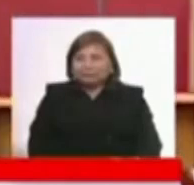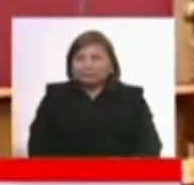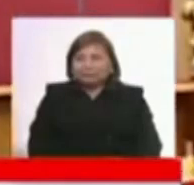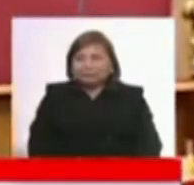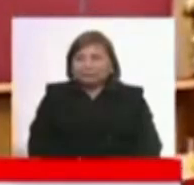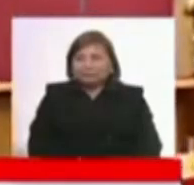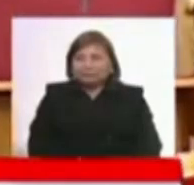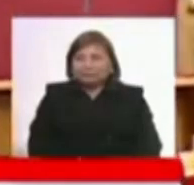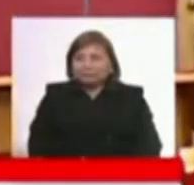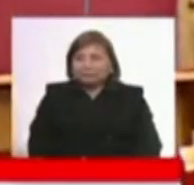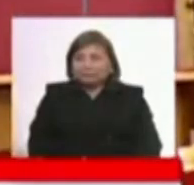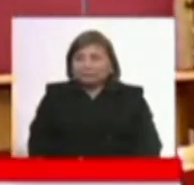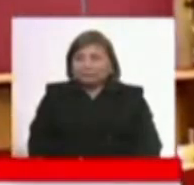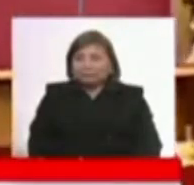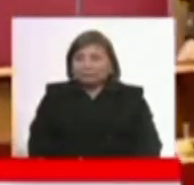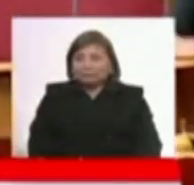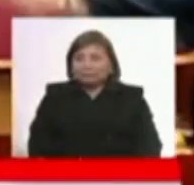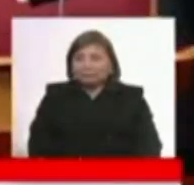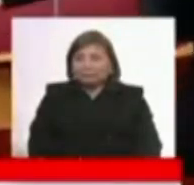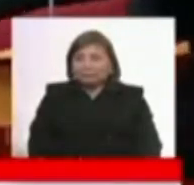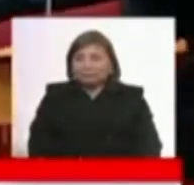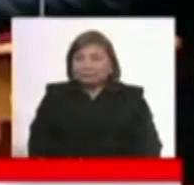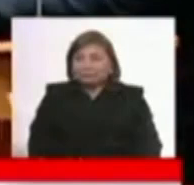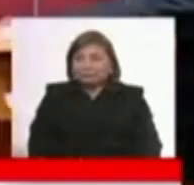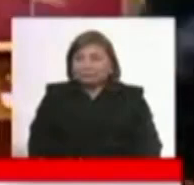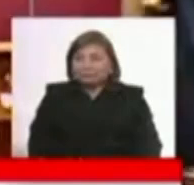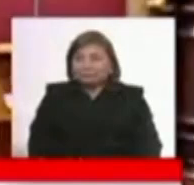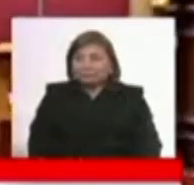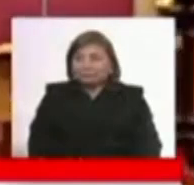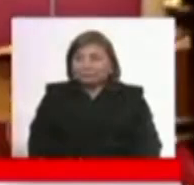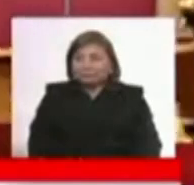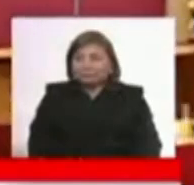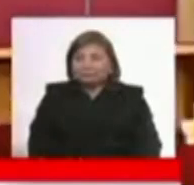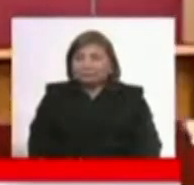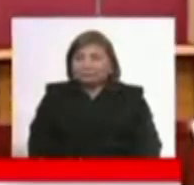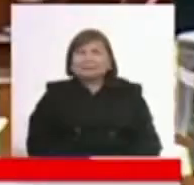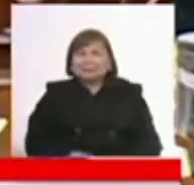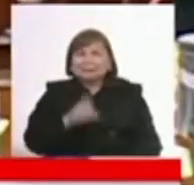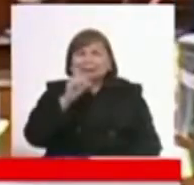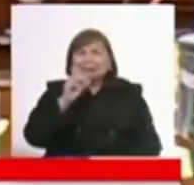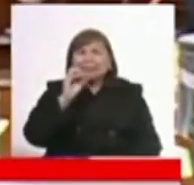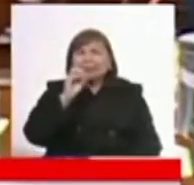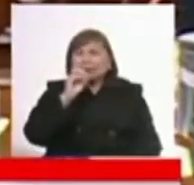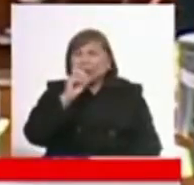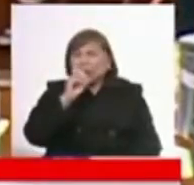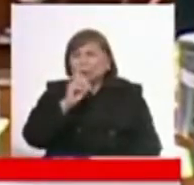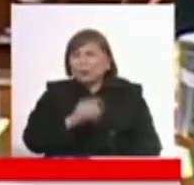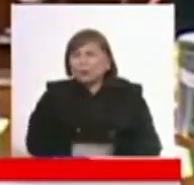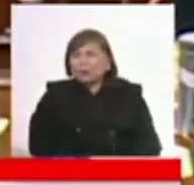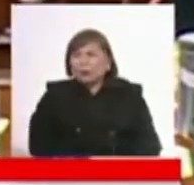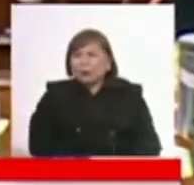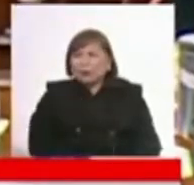posterior a eso perpetuar o perpetrar un golpe de estado alegando eh